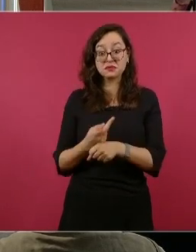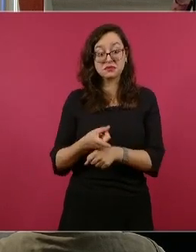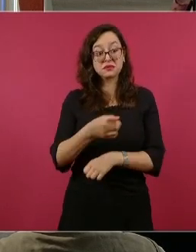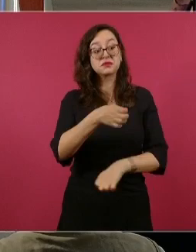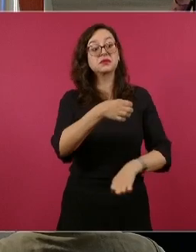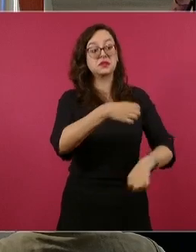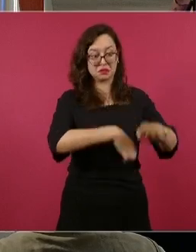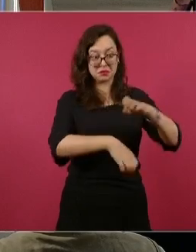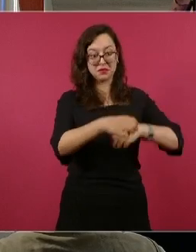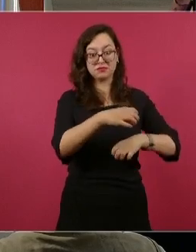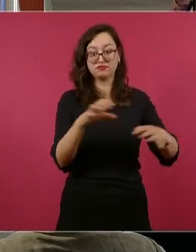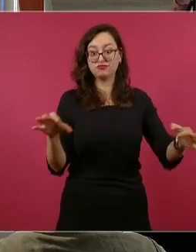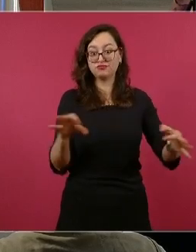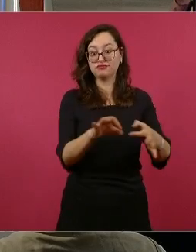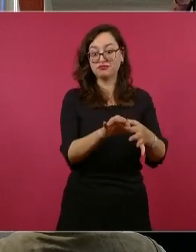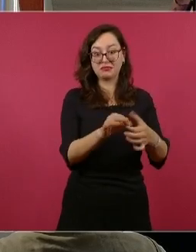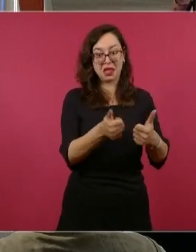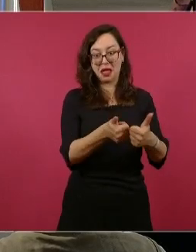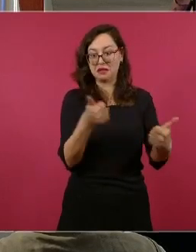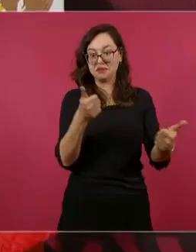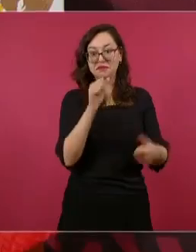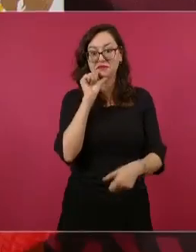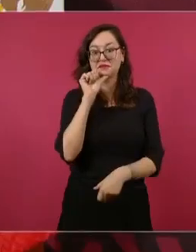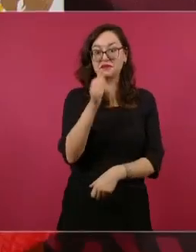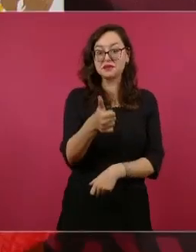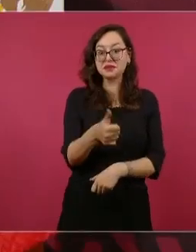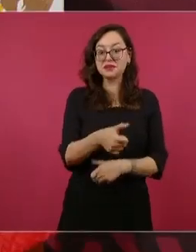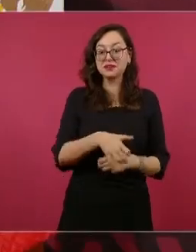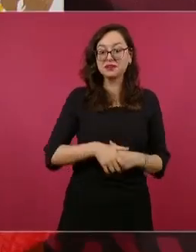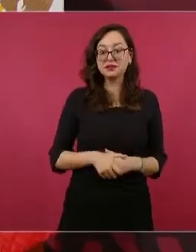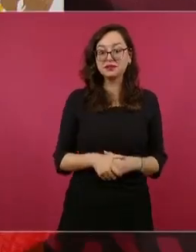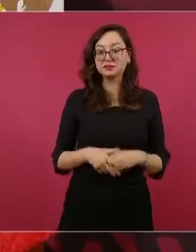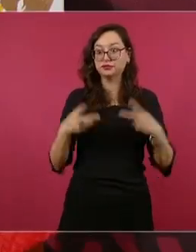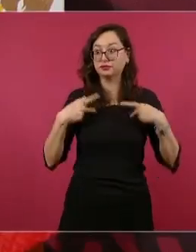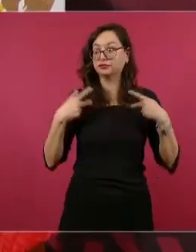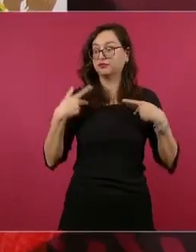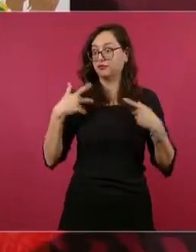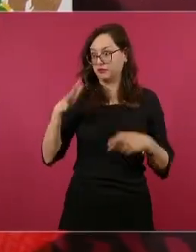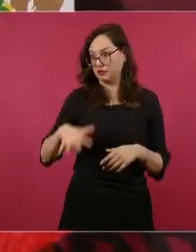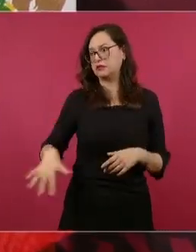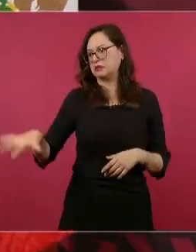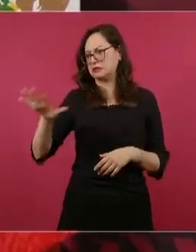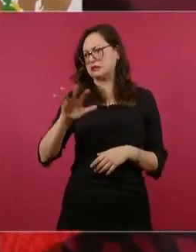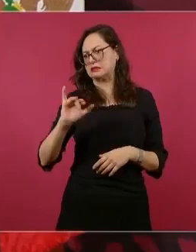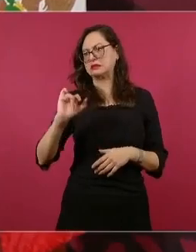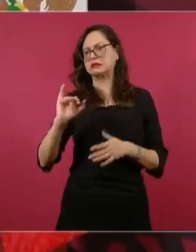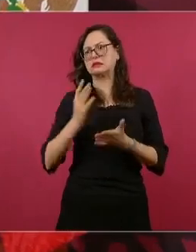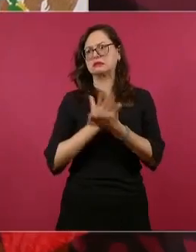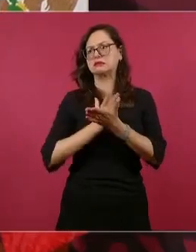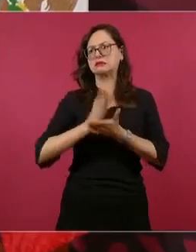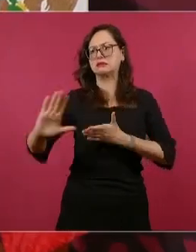es autónomo y es independiente del pueblo, no de los potentados.